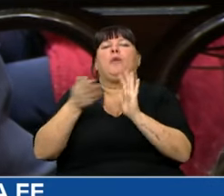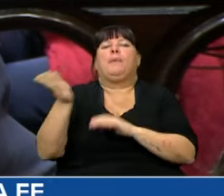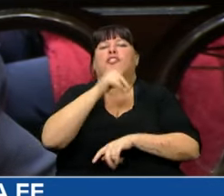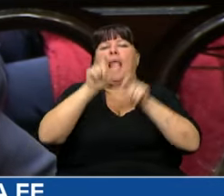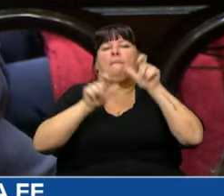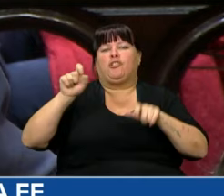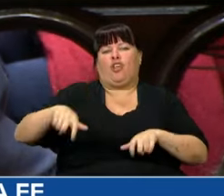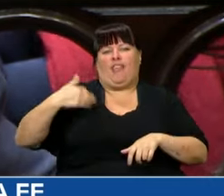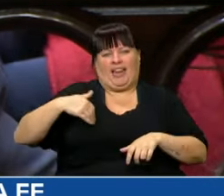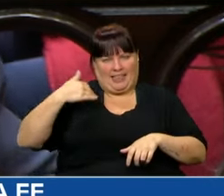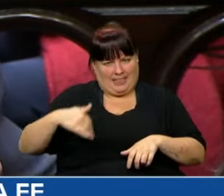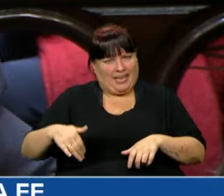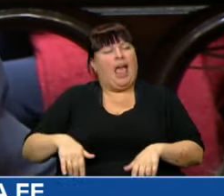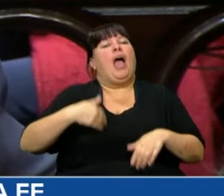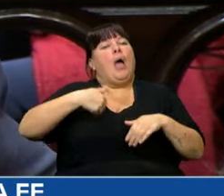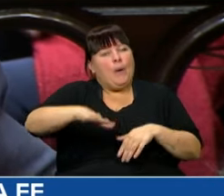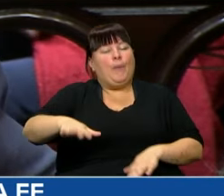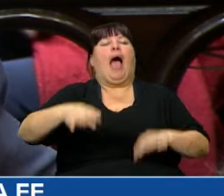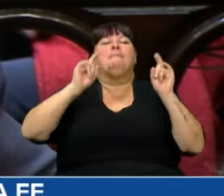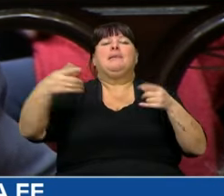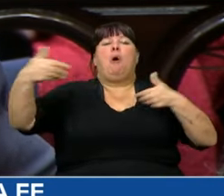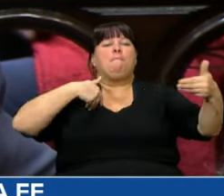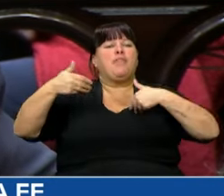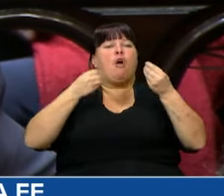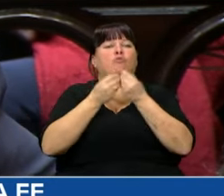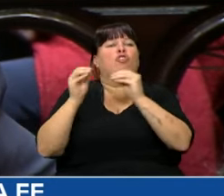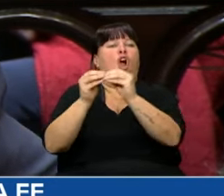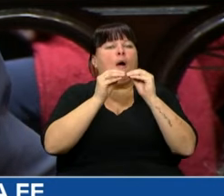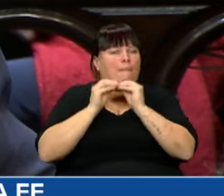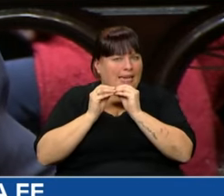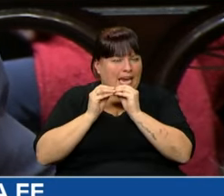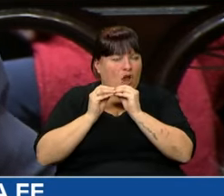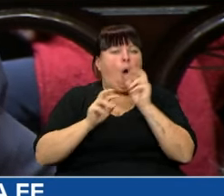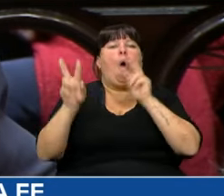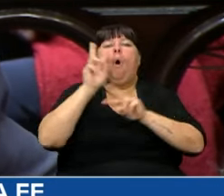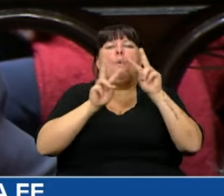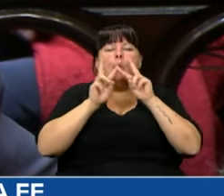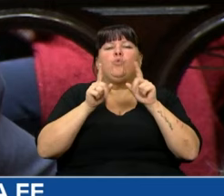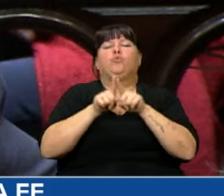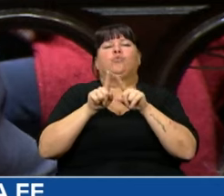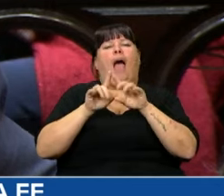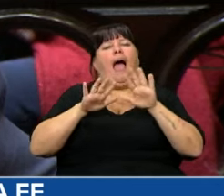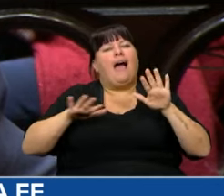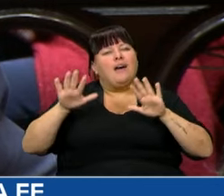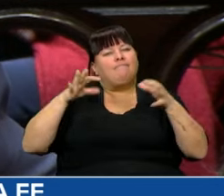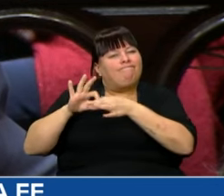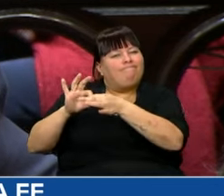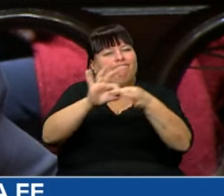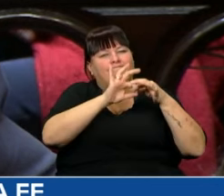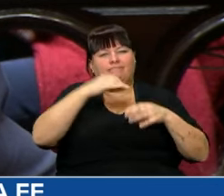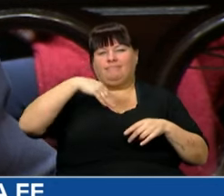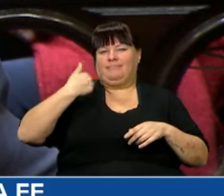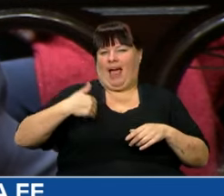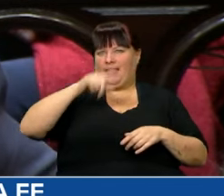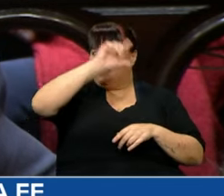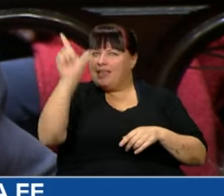las argentinas y los argentinos. Y lo vamos a hacer, como pidieron varios de mis compañeros, tratando de generar un clima de unidad